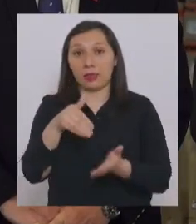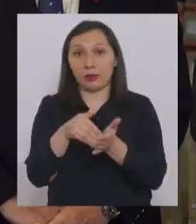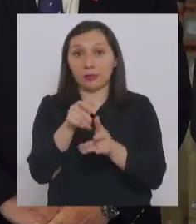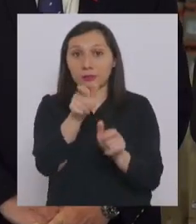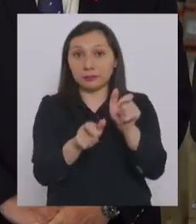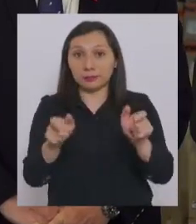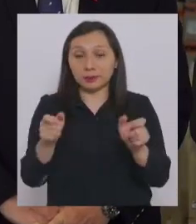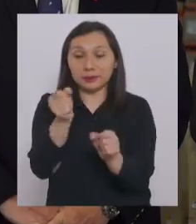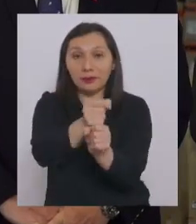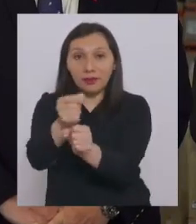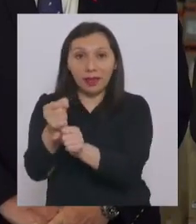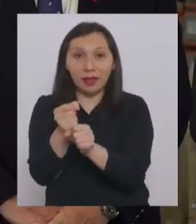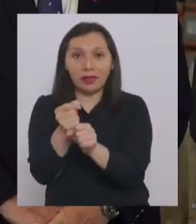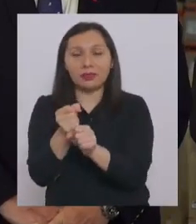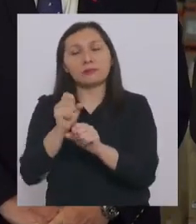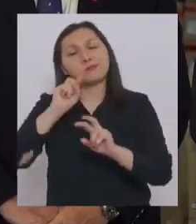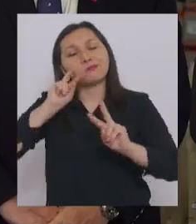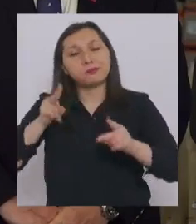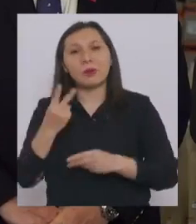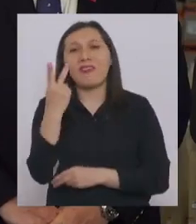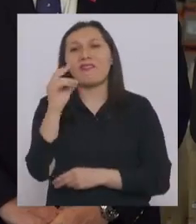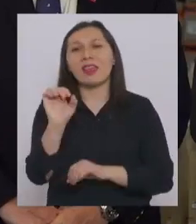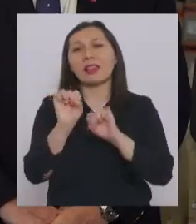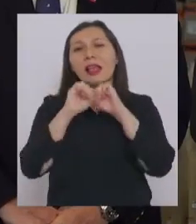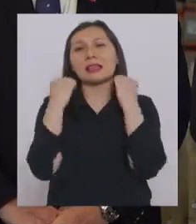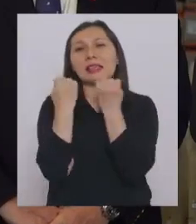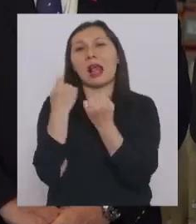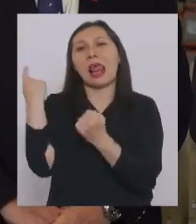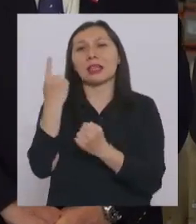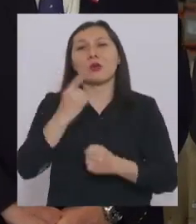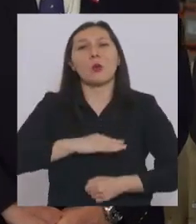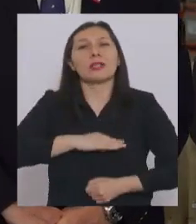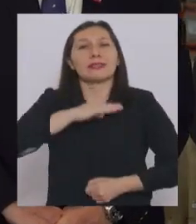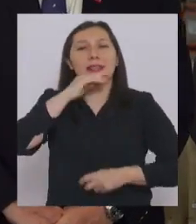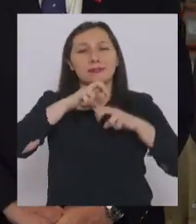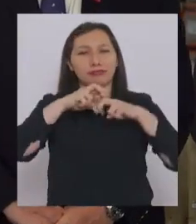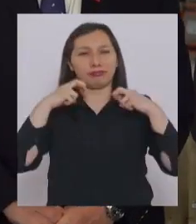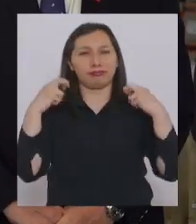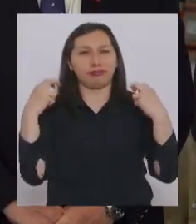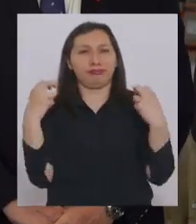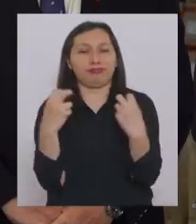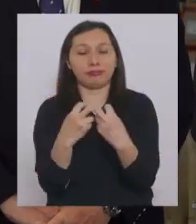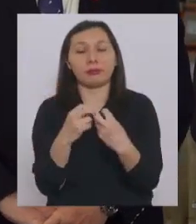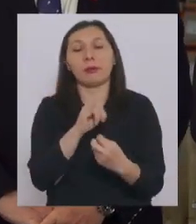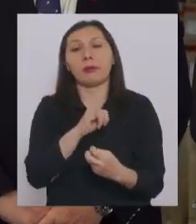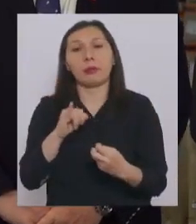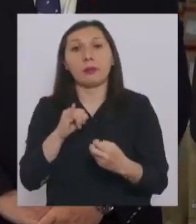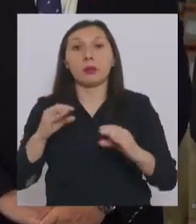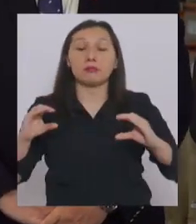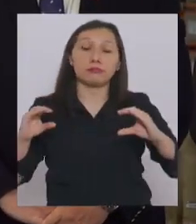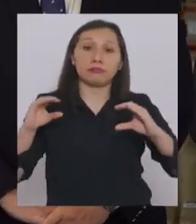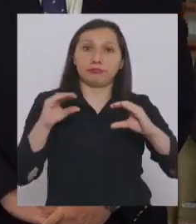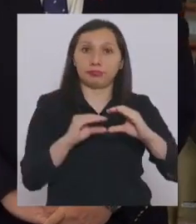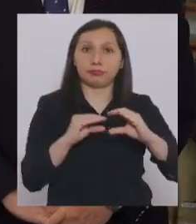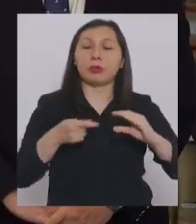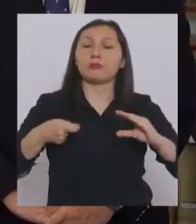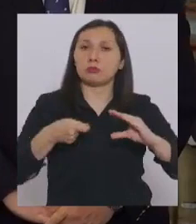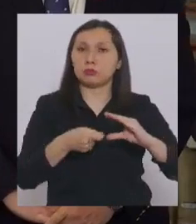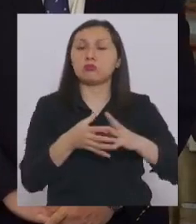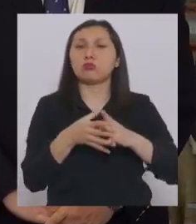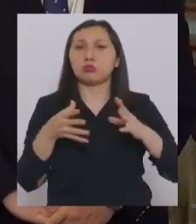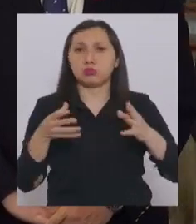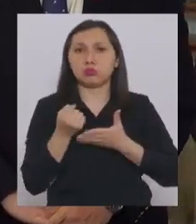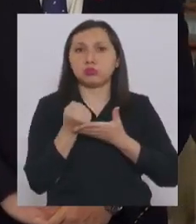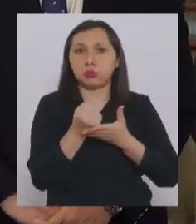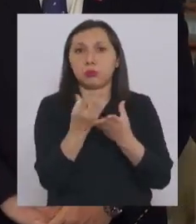trabajadores es como 20 estadios nacionales repletos. Luego ha sido un subsidio que ha sido muy útil y que ha llegado a mucha